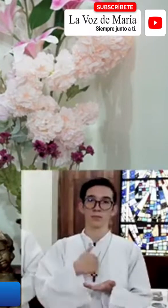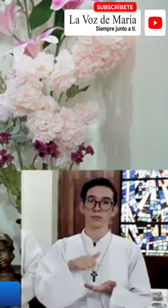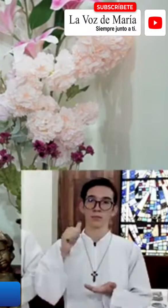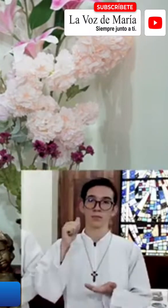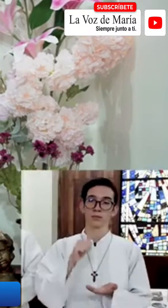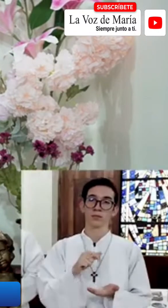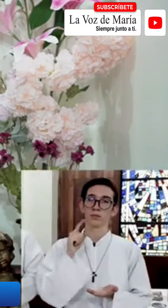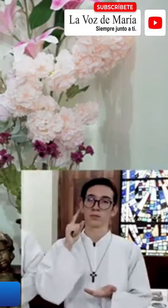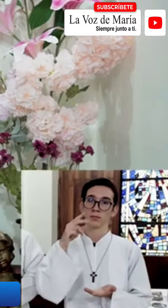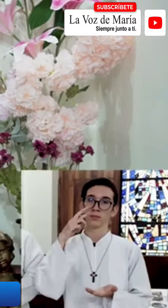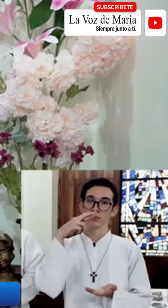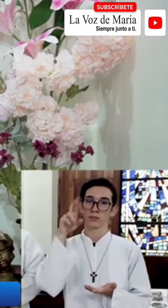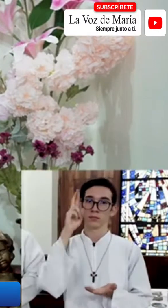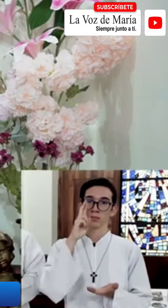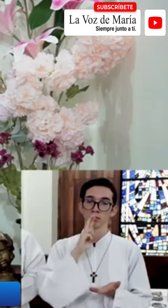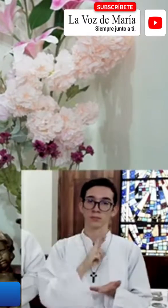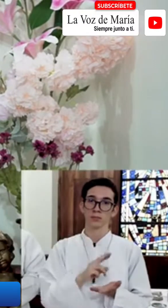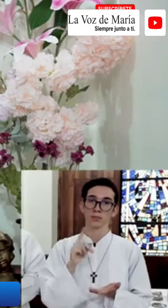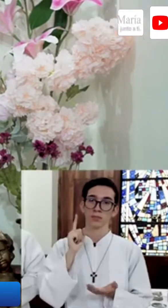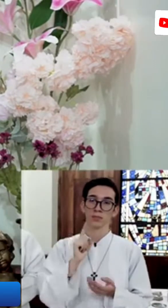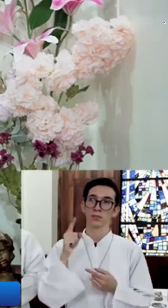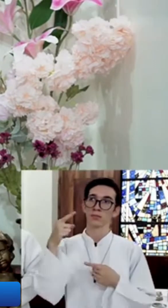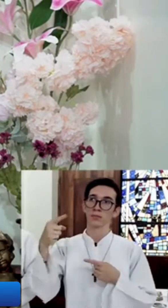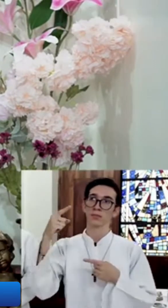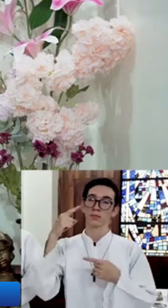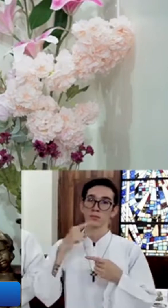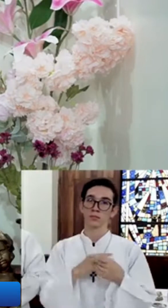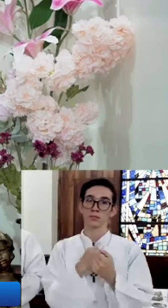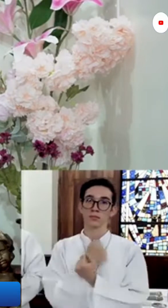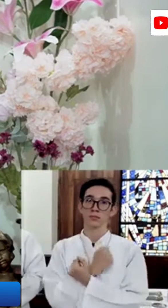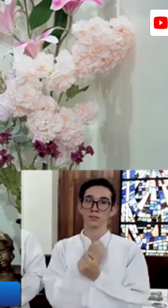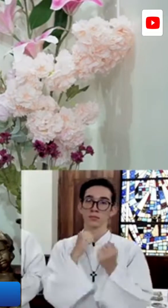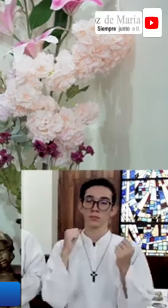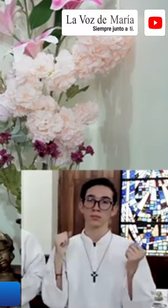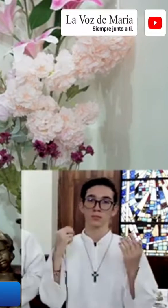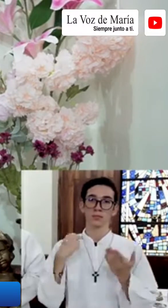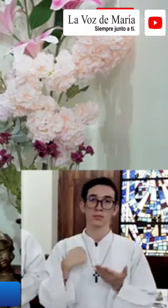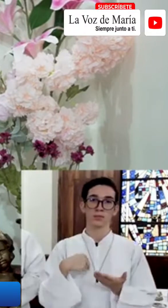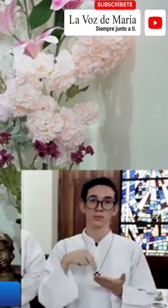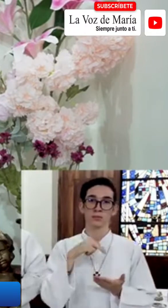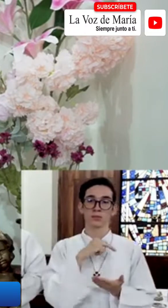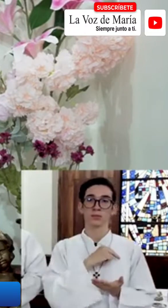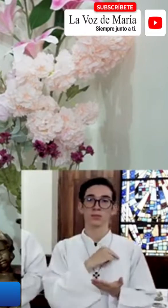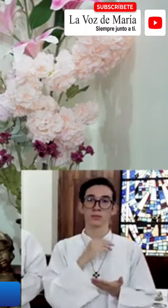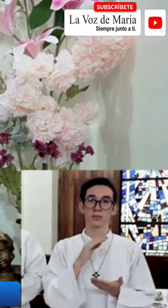Alabemos al Señor que viene a